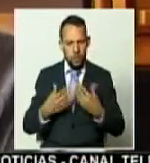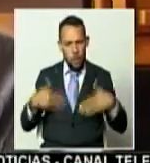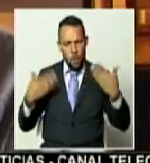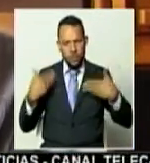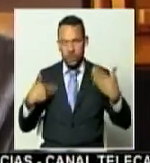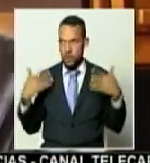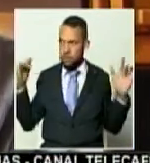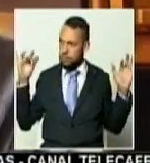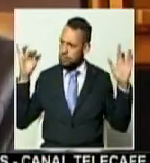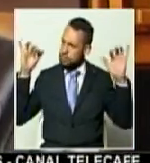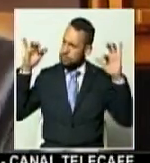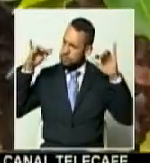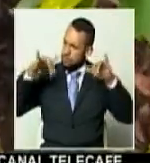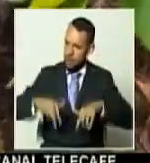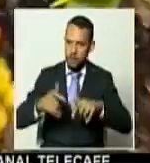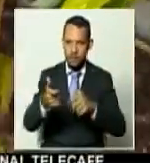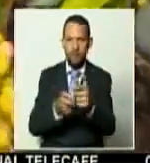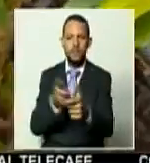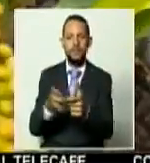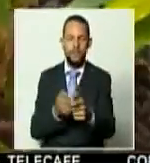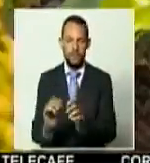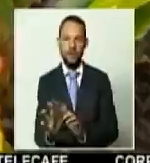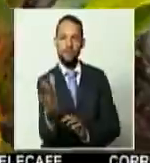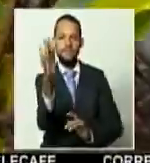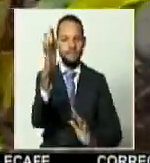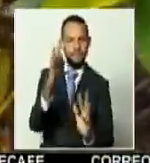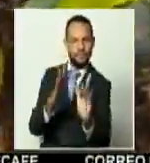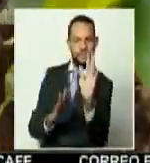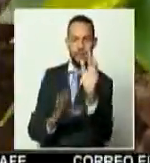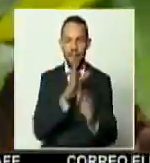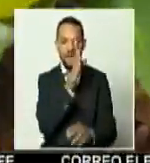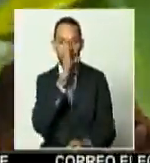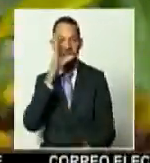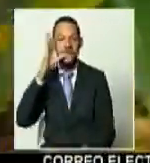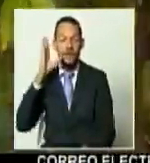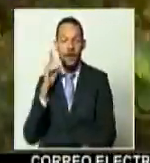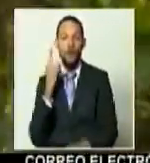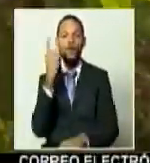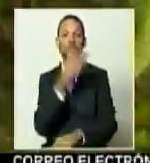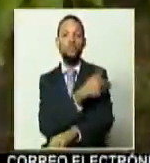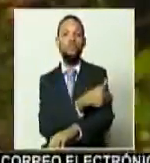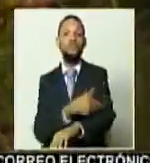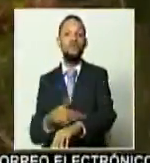a recolectar la cosecha cafetera. Esta semana el incremento en el precio de la carga ascendió al